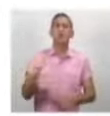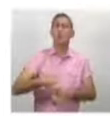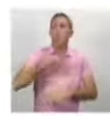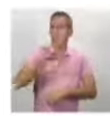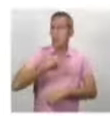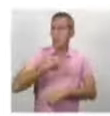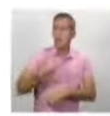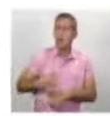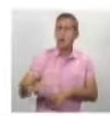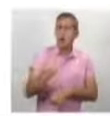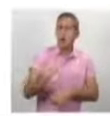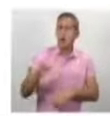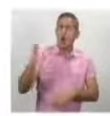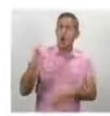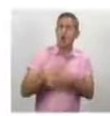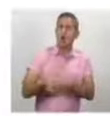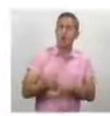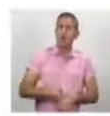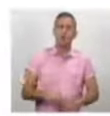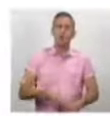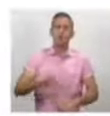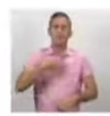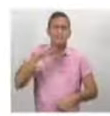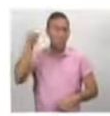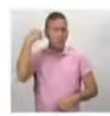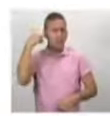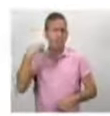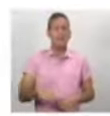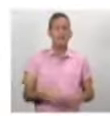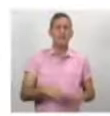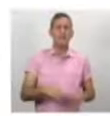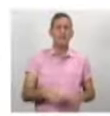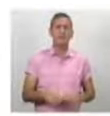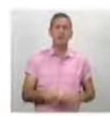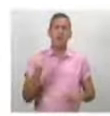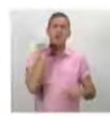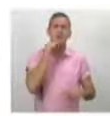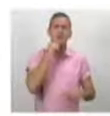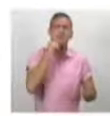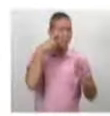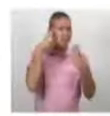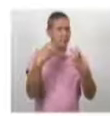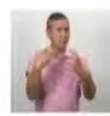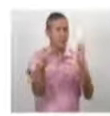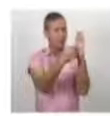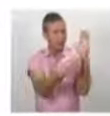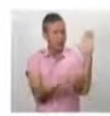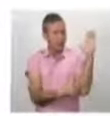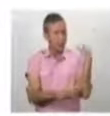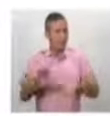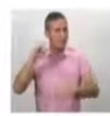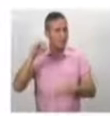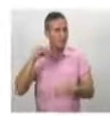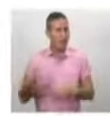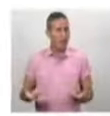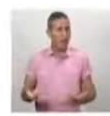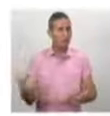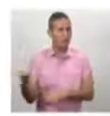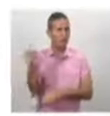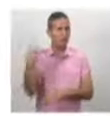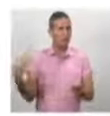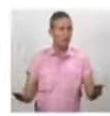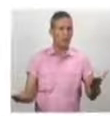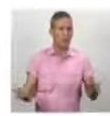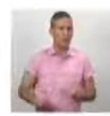palabras estos conceptos, teniendo en cuenta sus rasgos esenciales. Fíjense que estamos hablando que no solo vas a